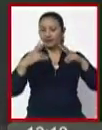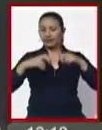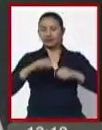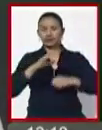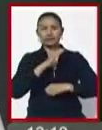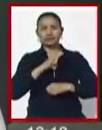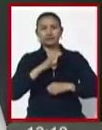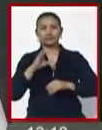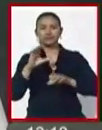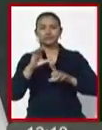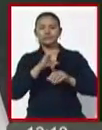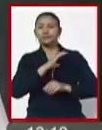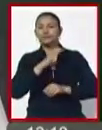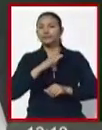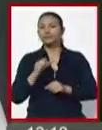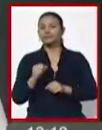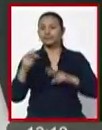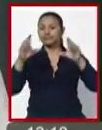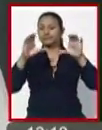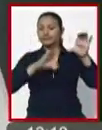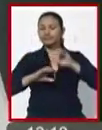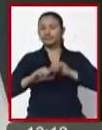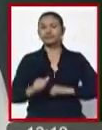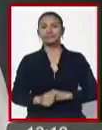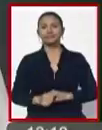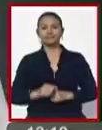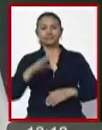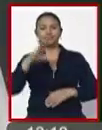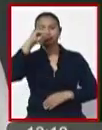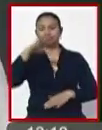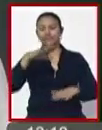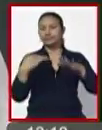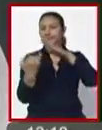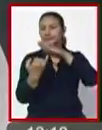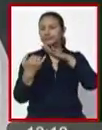comité científico y el niño de la escuela Ángela Pinker